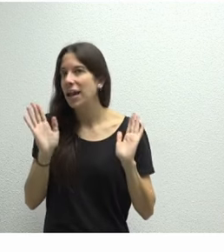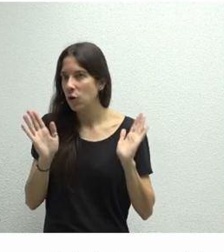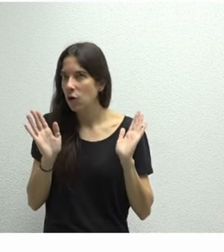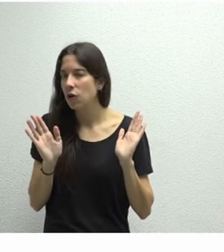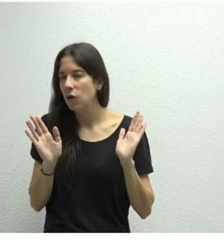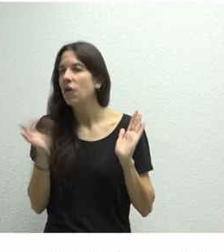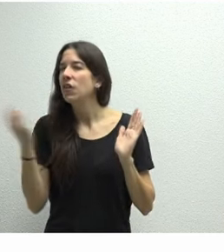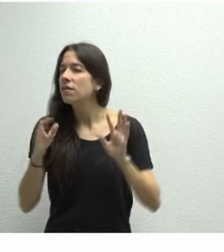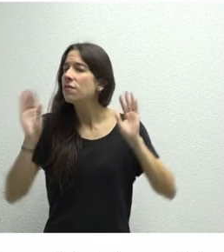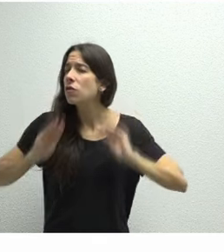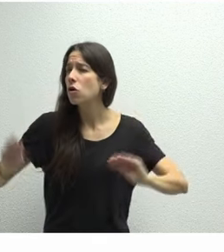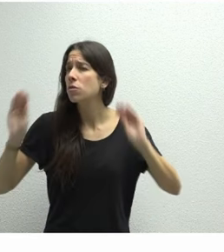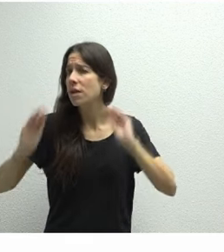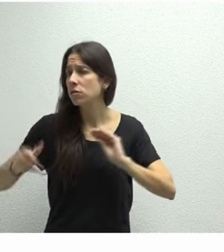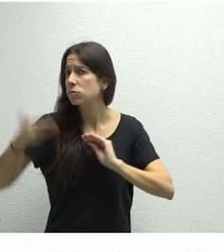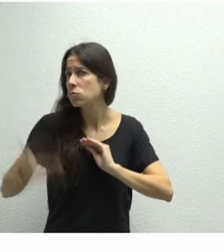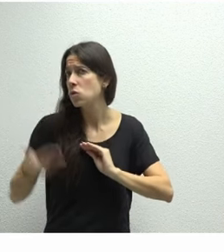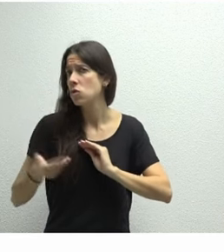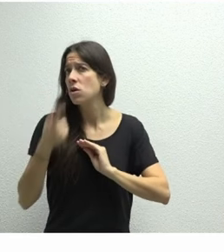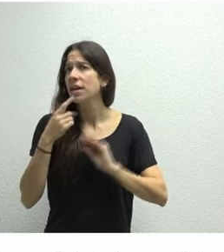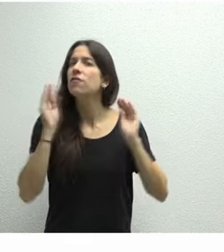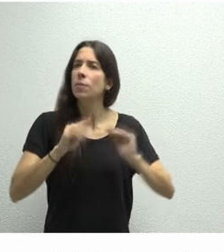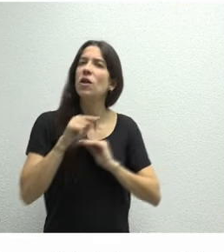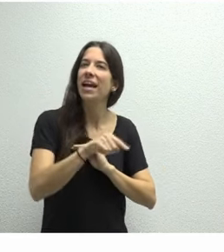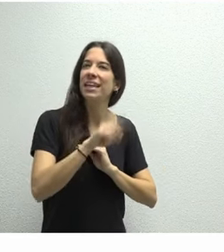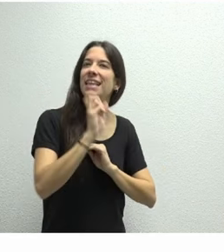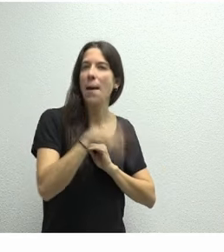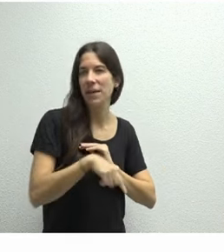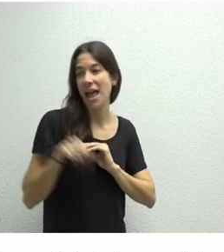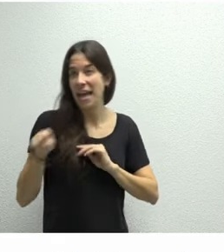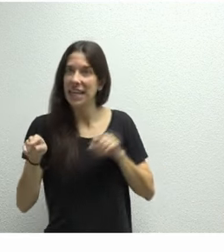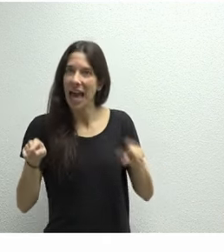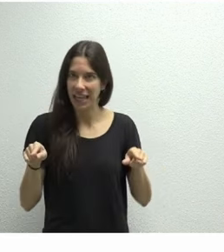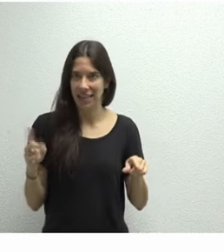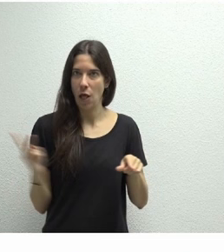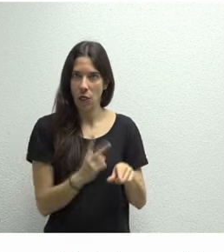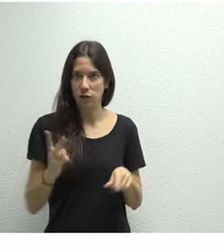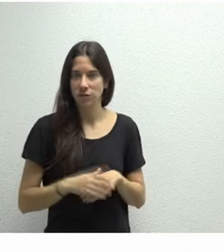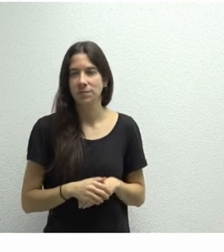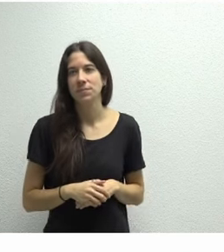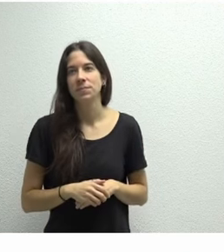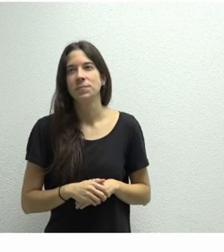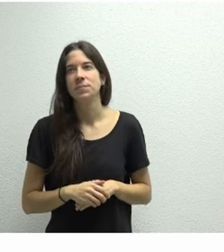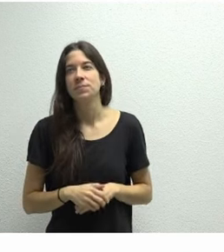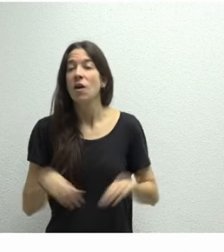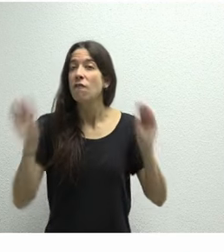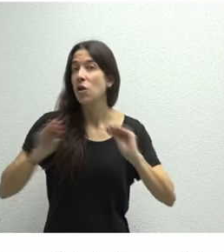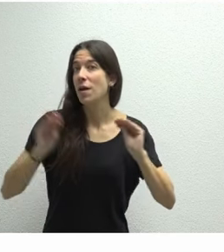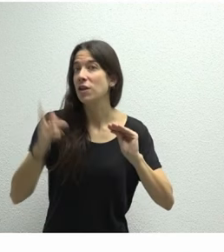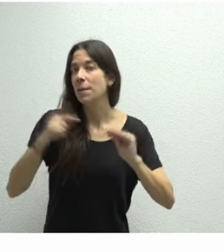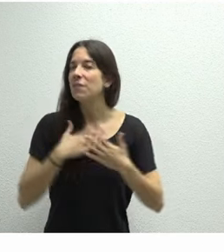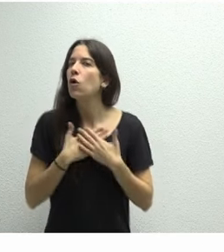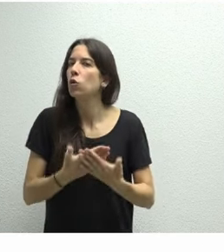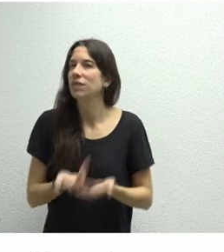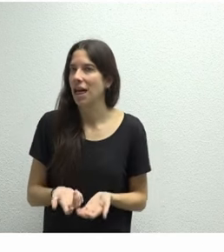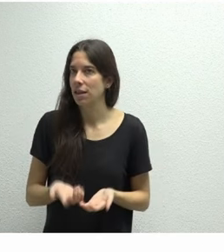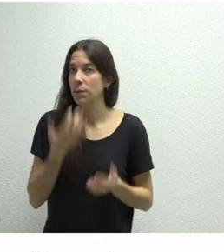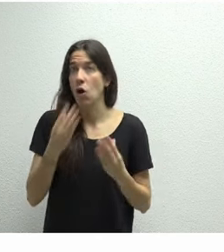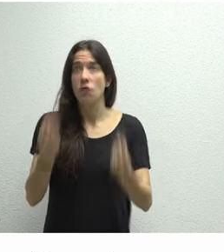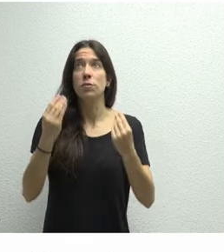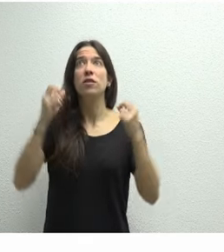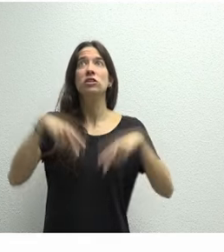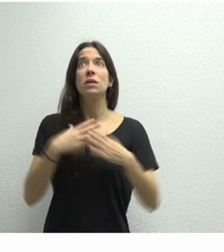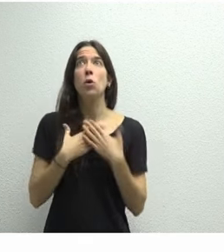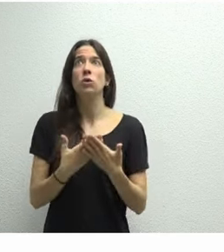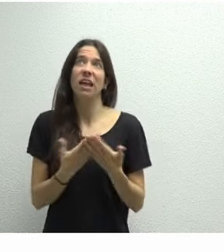mucha formación aquí y mucha formación aquí porque a veces mucha formación aquí y la voluntad de pero sin formación También estamos un poco condenados